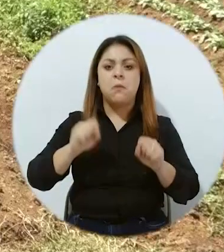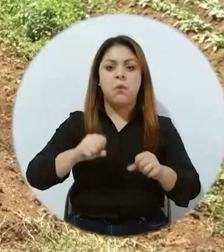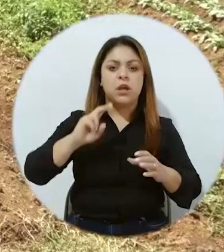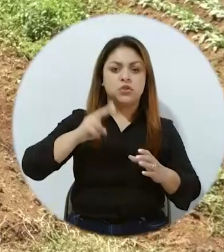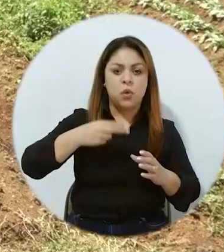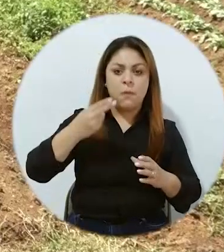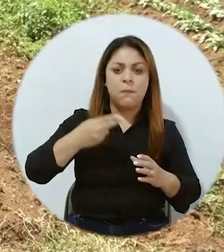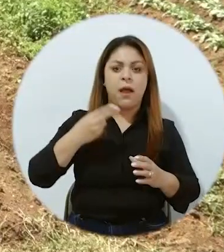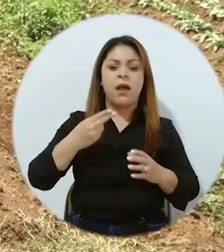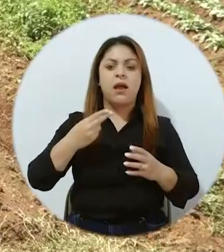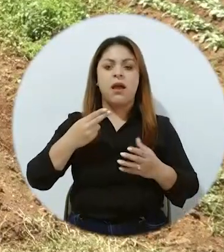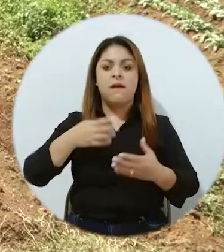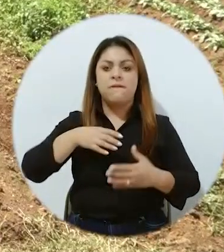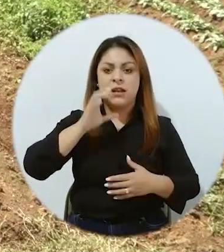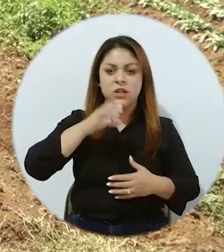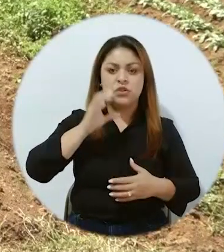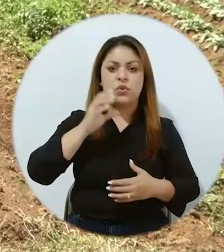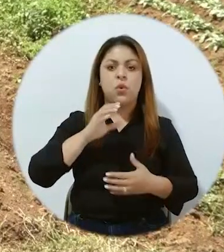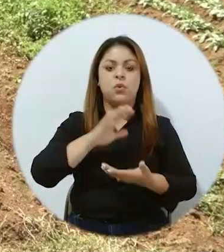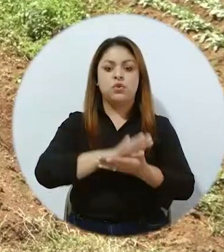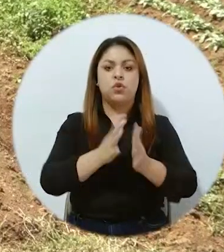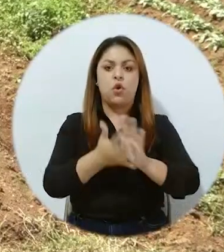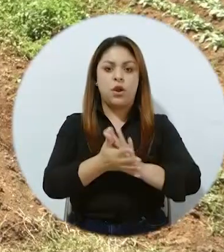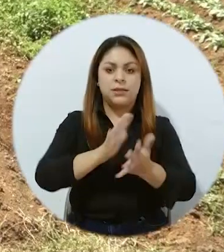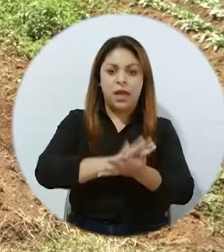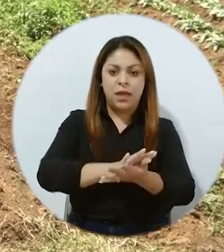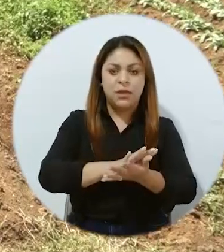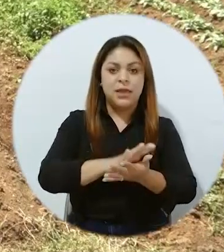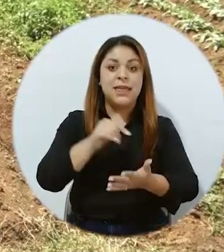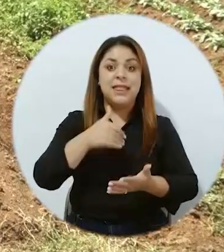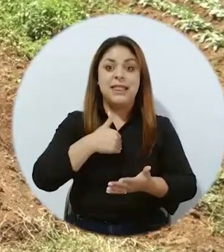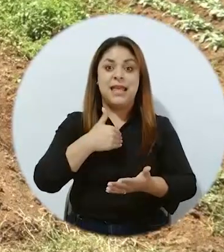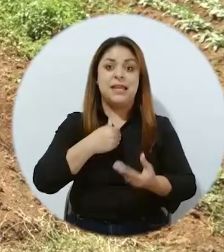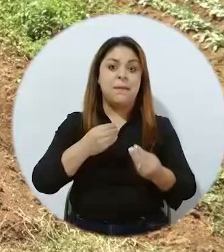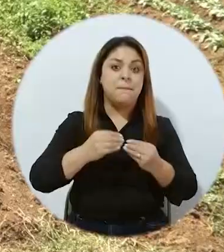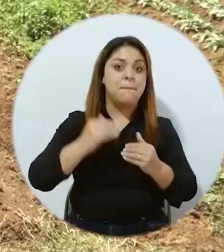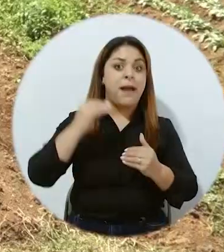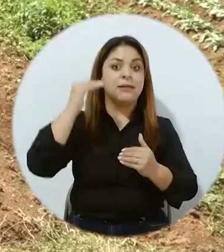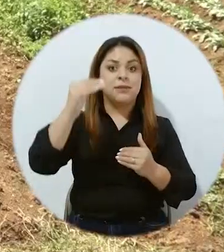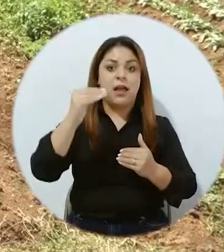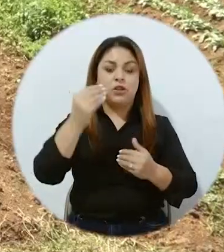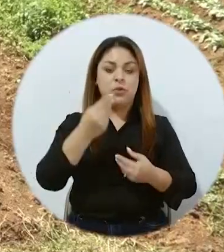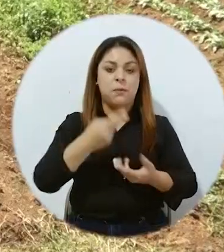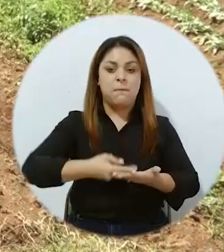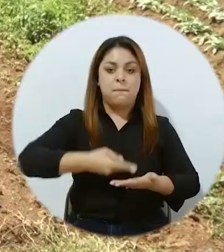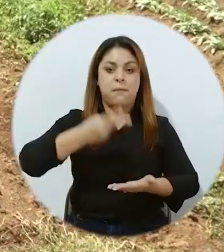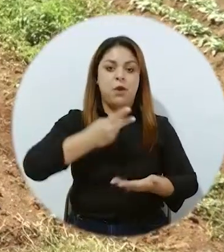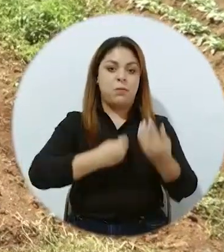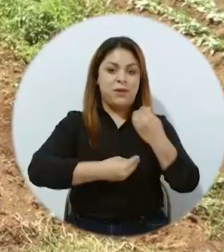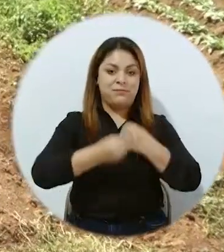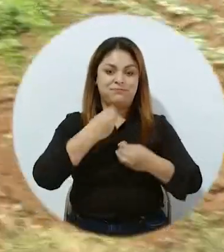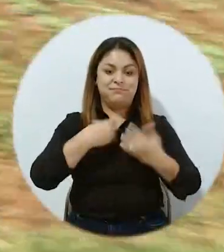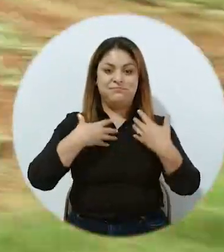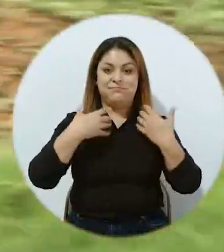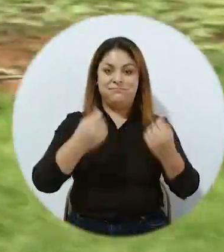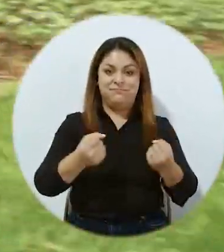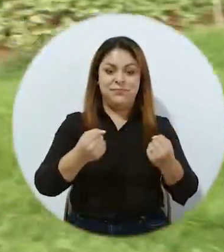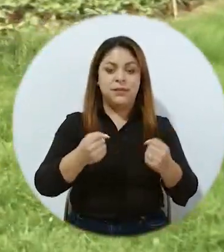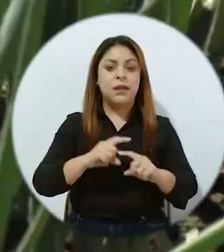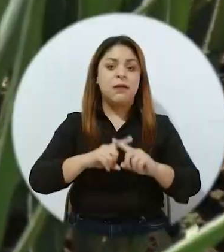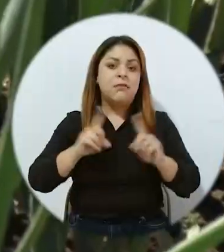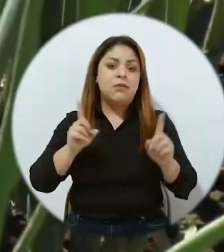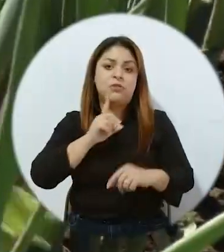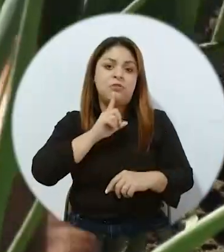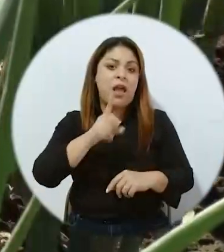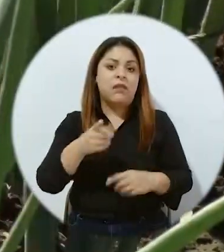una sopa, para hacer un fresco, para hacer una torta, y que tiene un valor nutricional mucho más alto, ¿verdad? Pero realmente